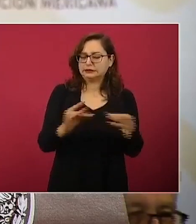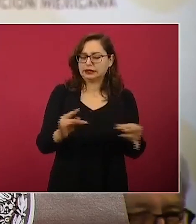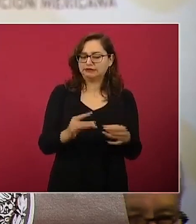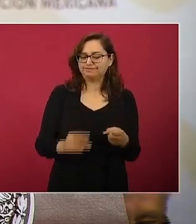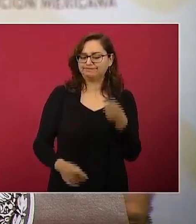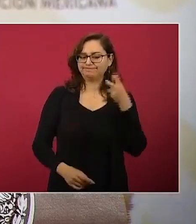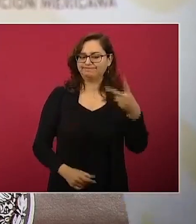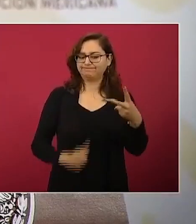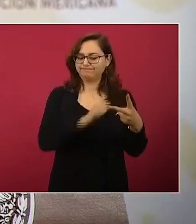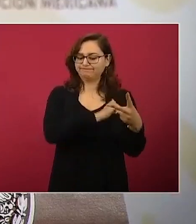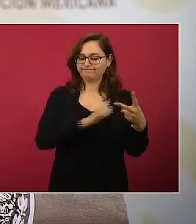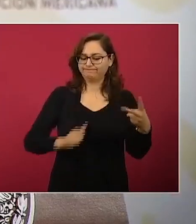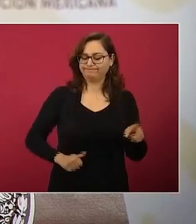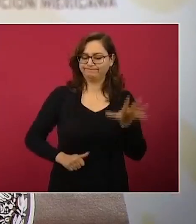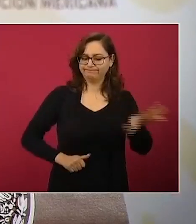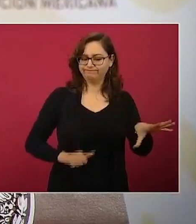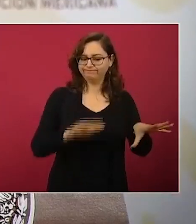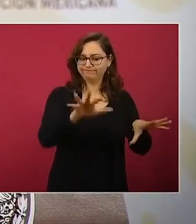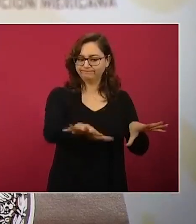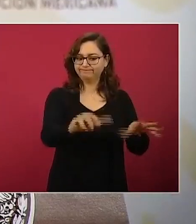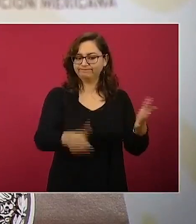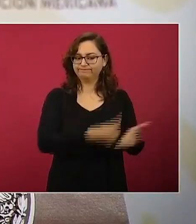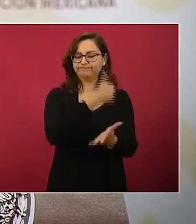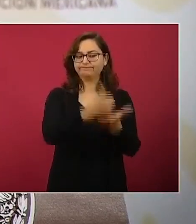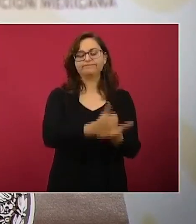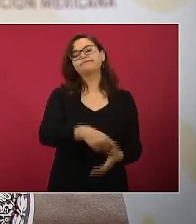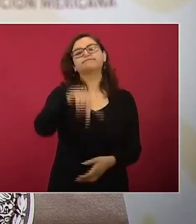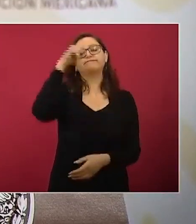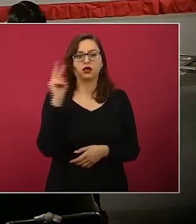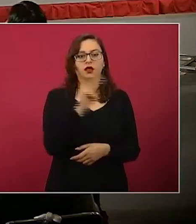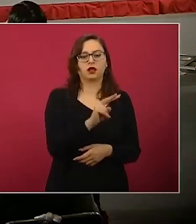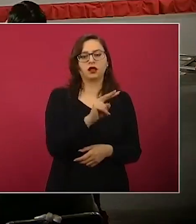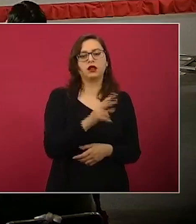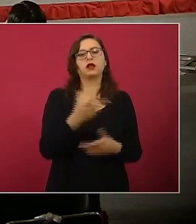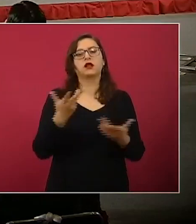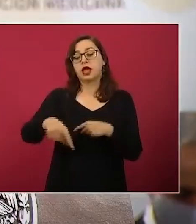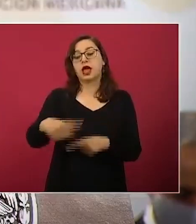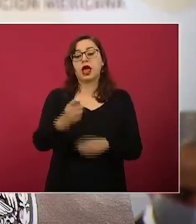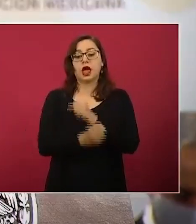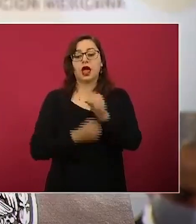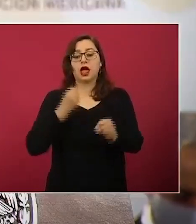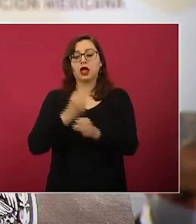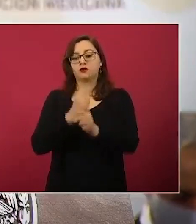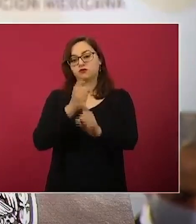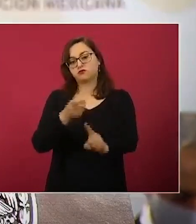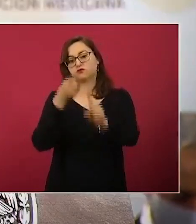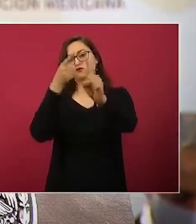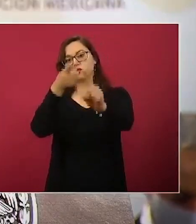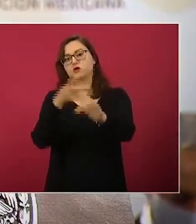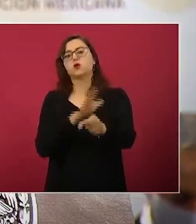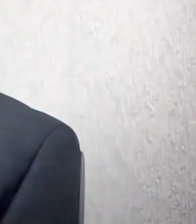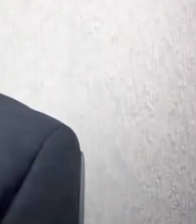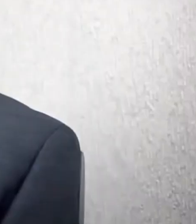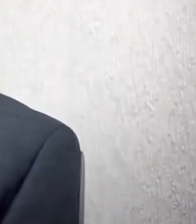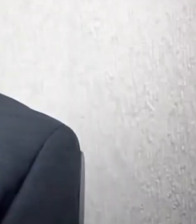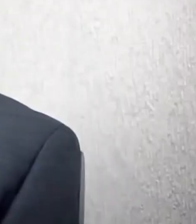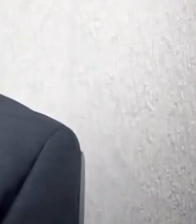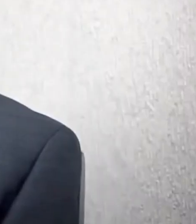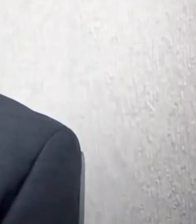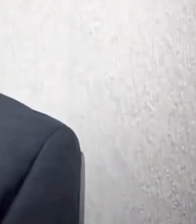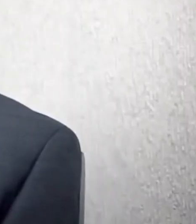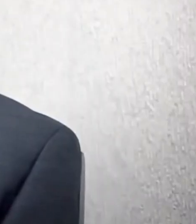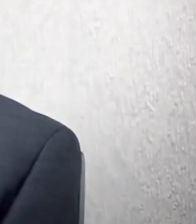López Obrador, a pesar de sus reconocidas ansias de protagonismo. Su jefe, el secretario de Salud, dijo que el